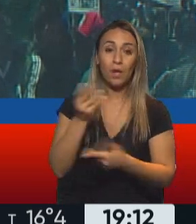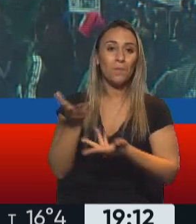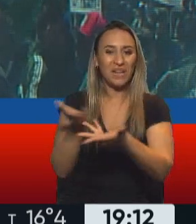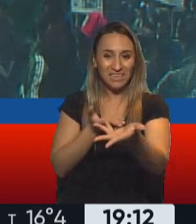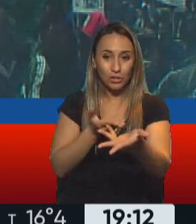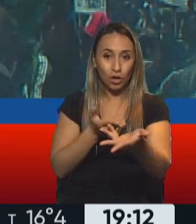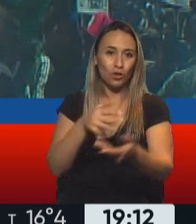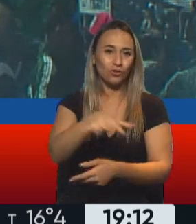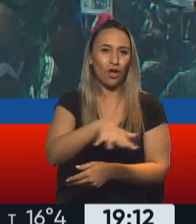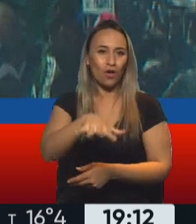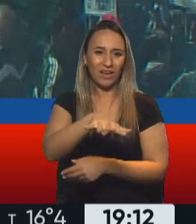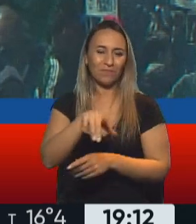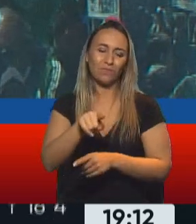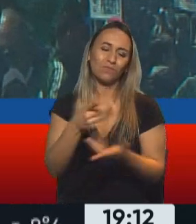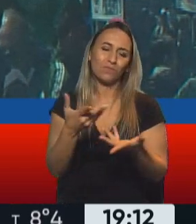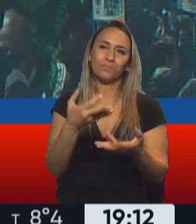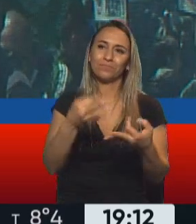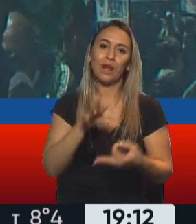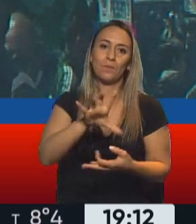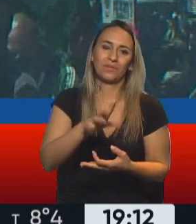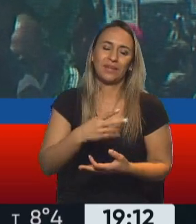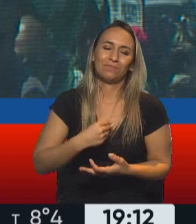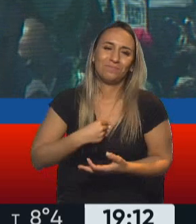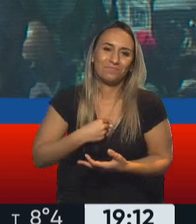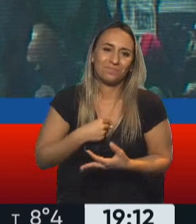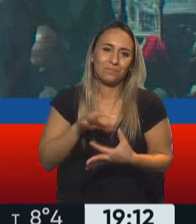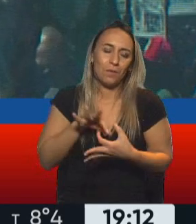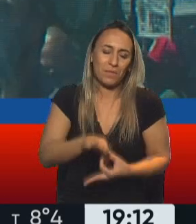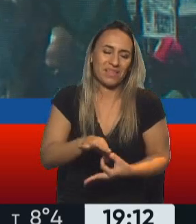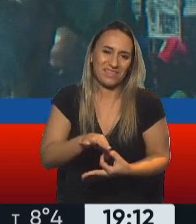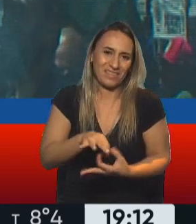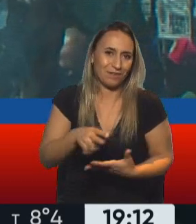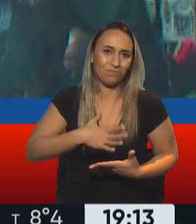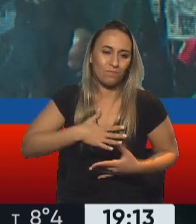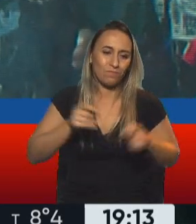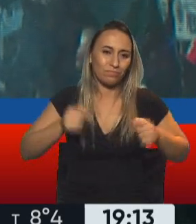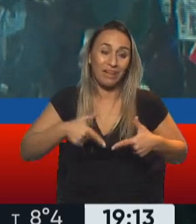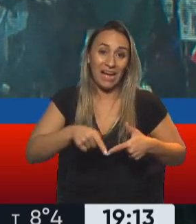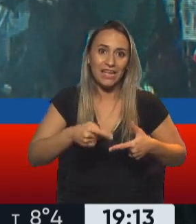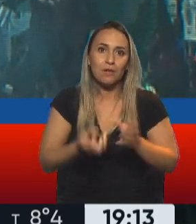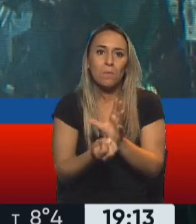Zona Franca, lógicamente una provincia a la que siente mucha pertenencia a la vicepresidenta. Ahí nació el kirchnerismo y esto decía...